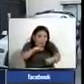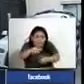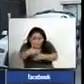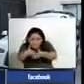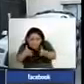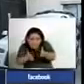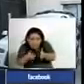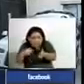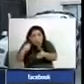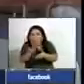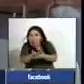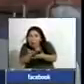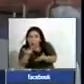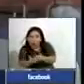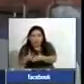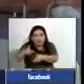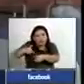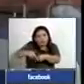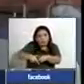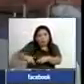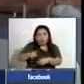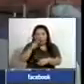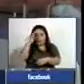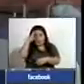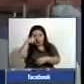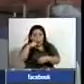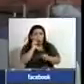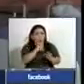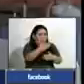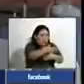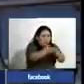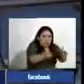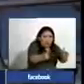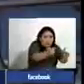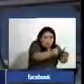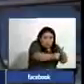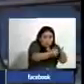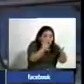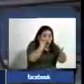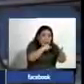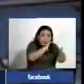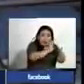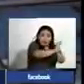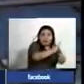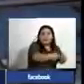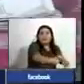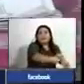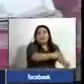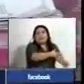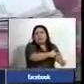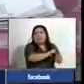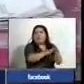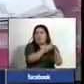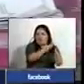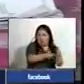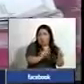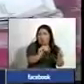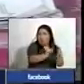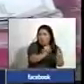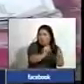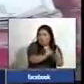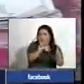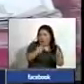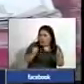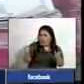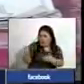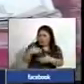Saldaña, aunque no se detalló cómo un paciente en cuarentena al interior de un centro de salud está autorizado para